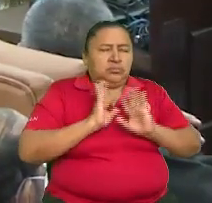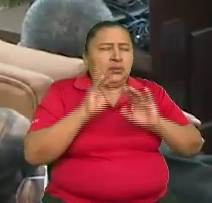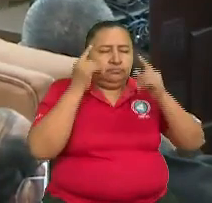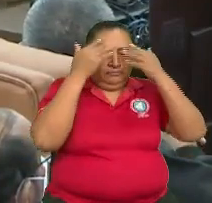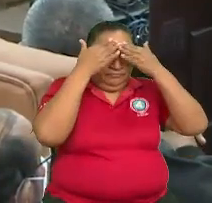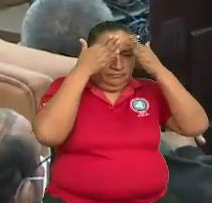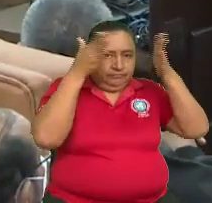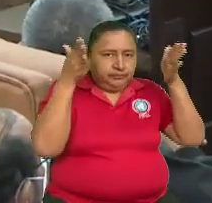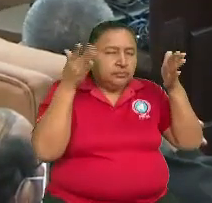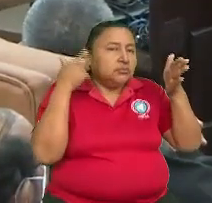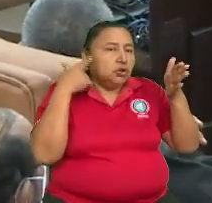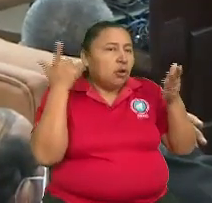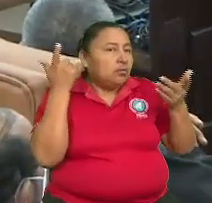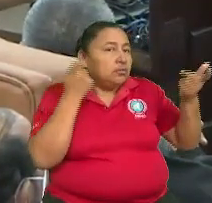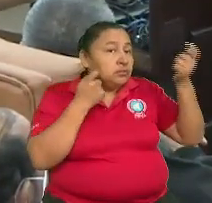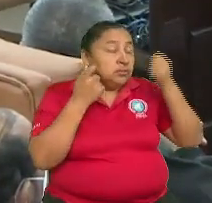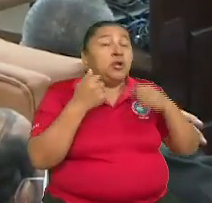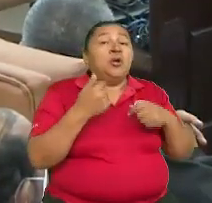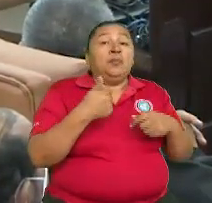porque hasta donde yo entendía,